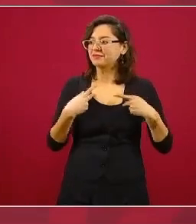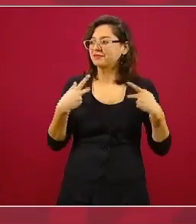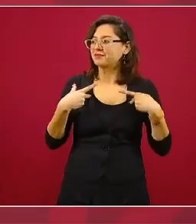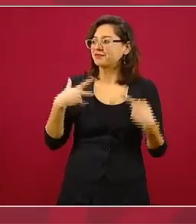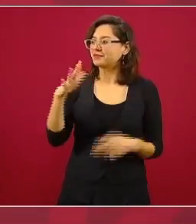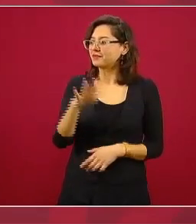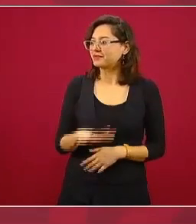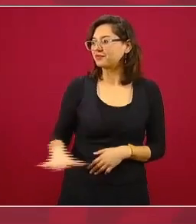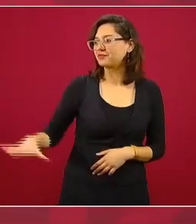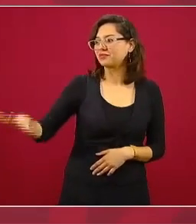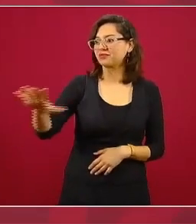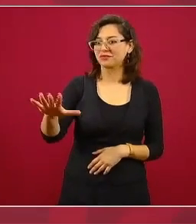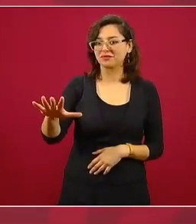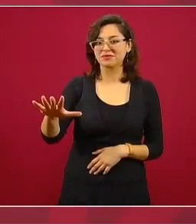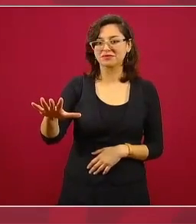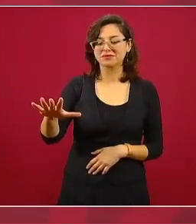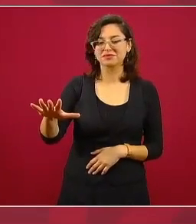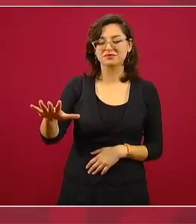gente.